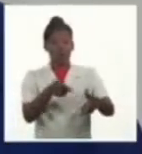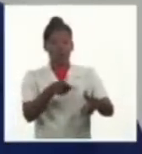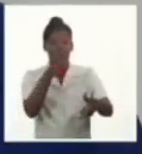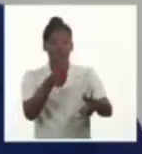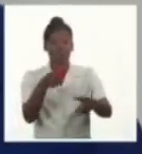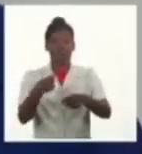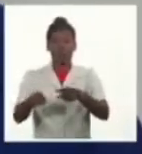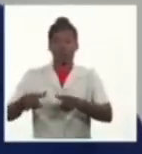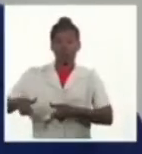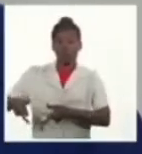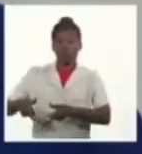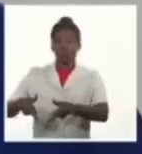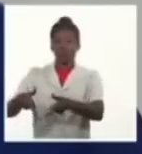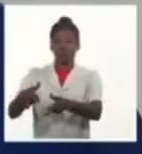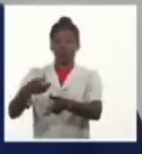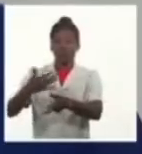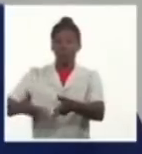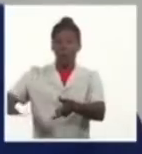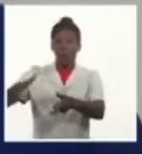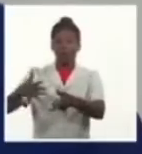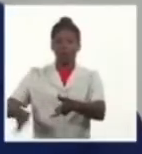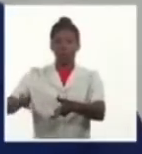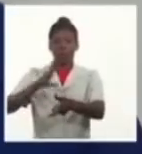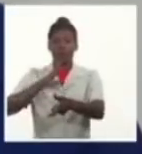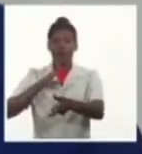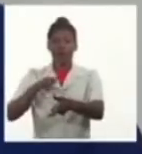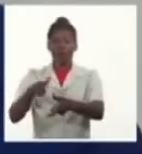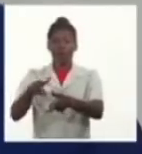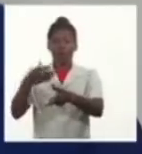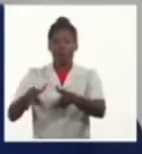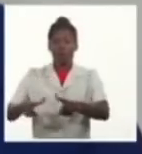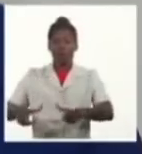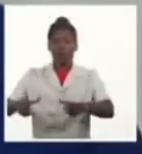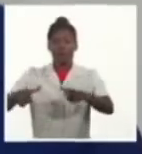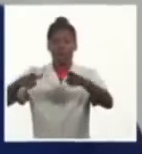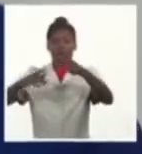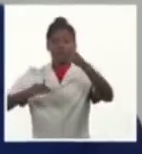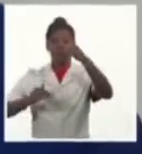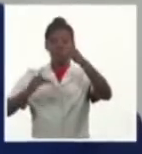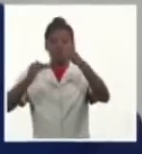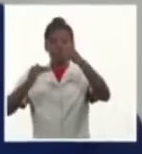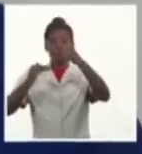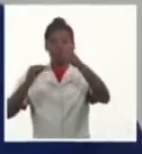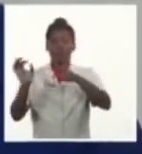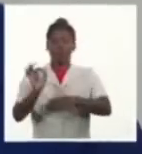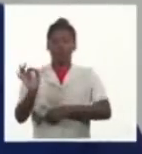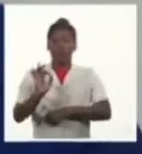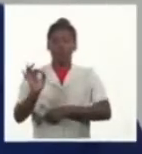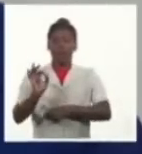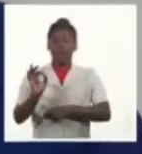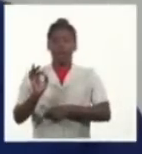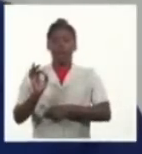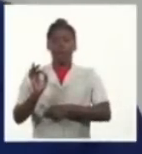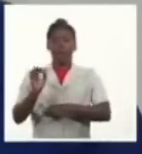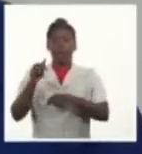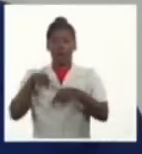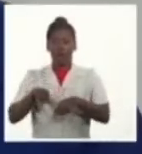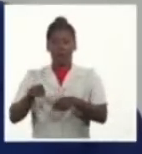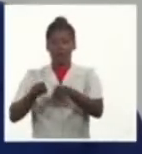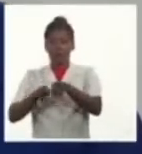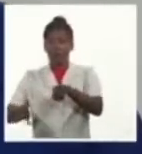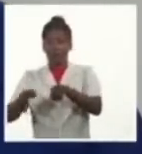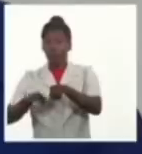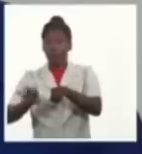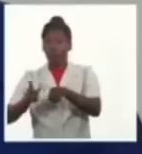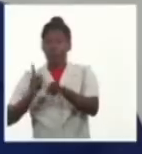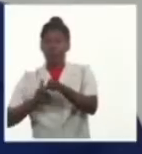tenemos nivel en el tanque de agua suficiente para iniciar el llenado de la caldera y el llenado de otras partes